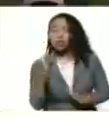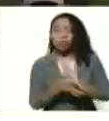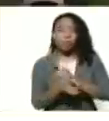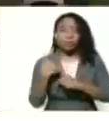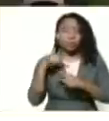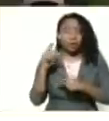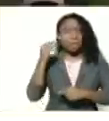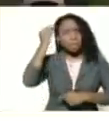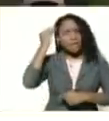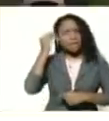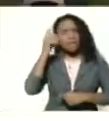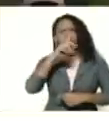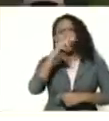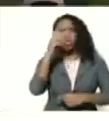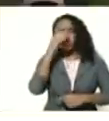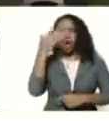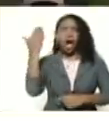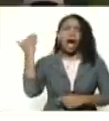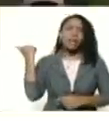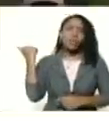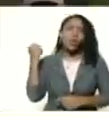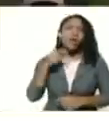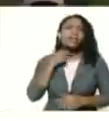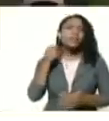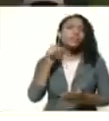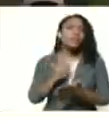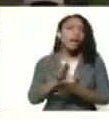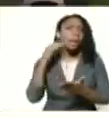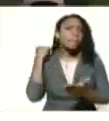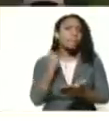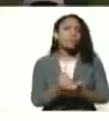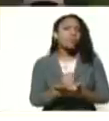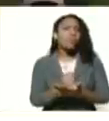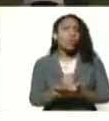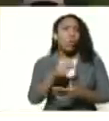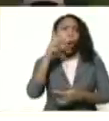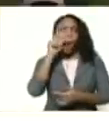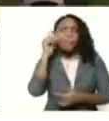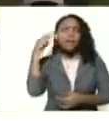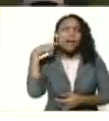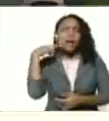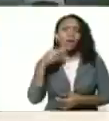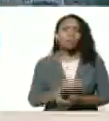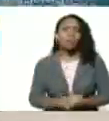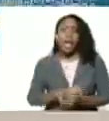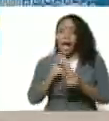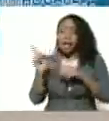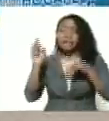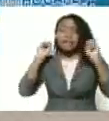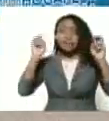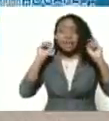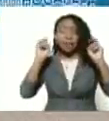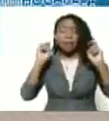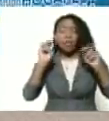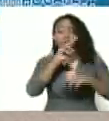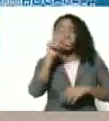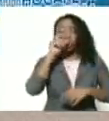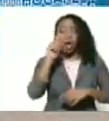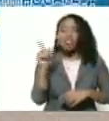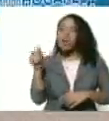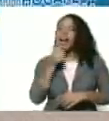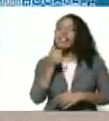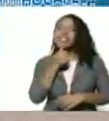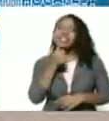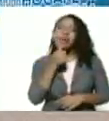Imagínense hace 200 años que muriera en batalla un negro. En ese clima de hace 200 años, ¿a quién le